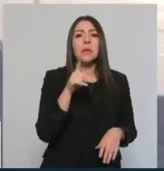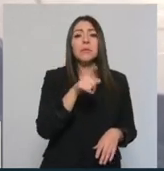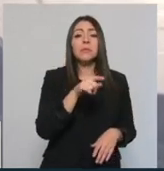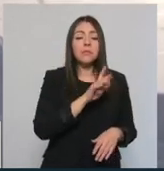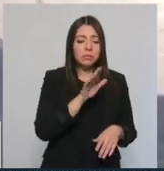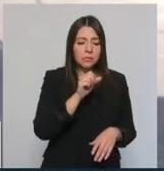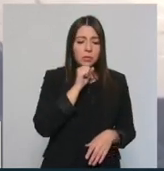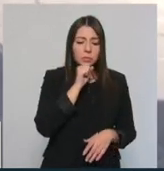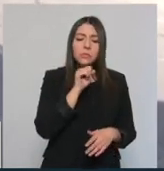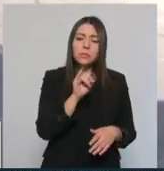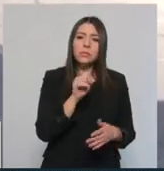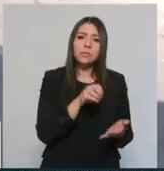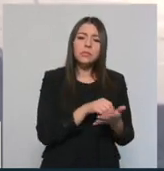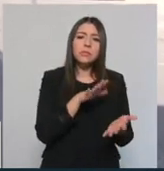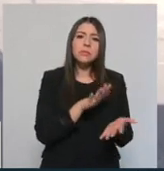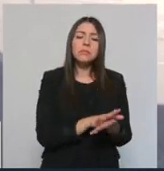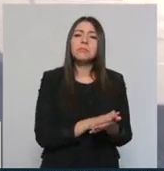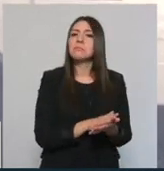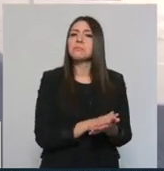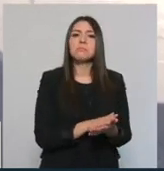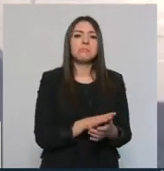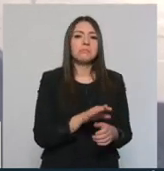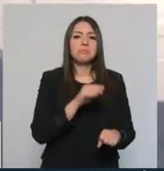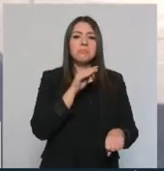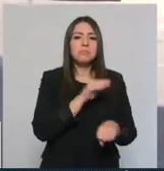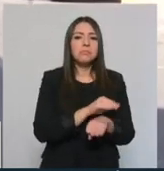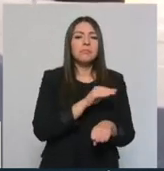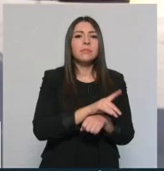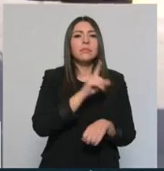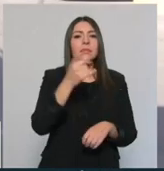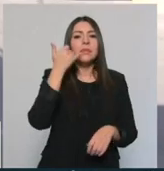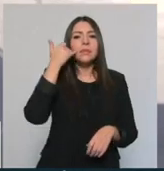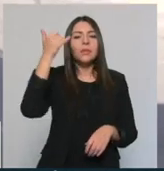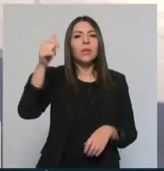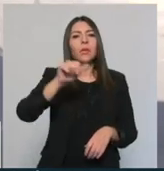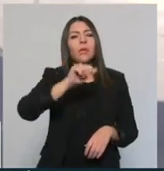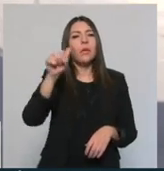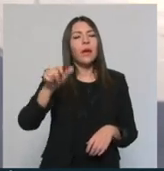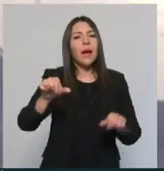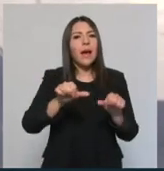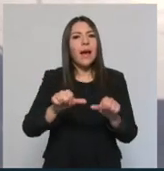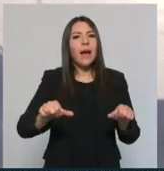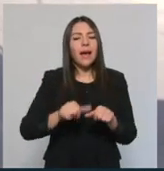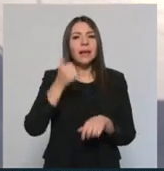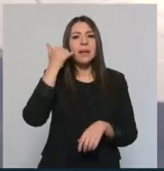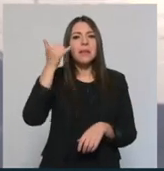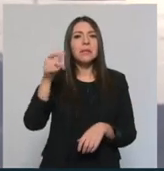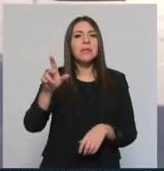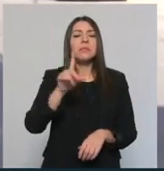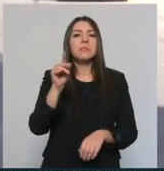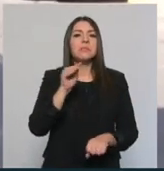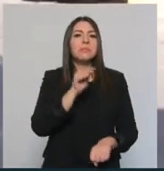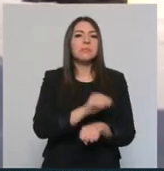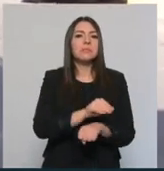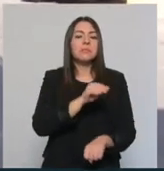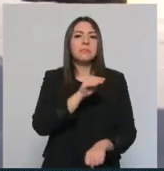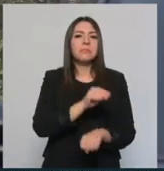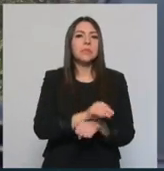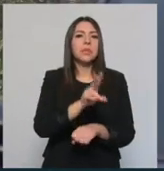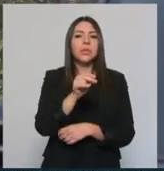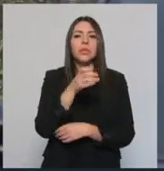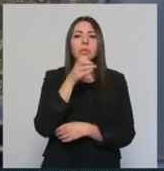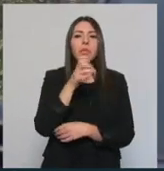uno llama al área, en este caso de Guayamilpas, que es la que surte la colonia, pero no contestan o tienen descolgado el